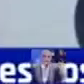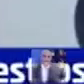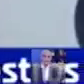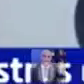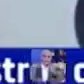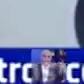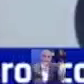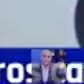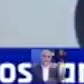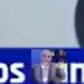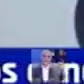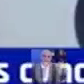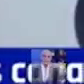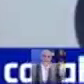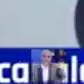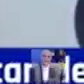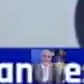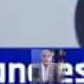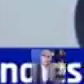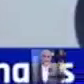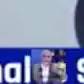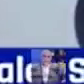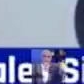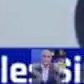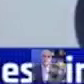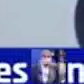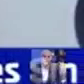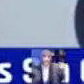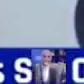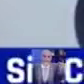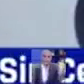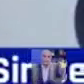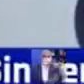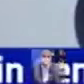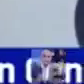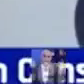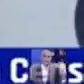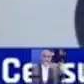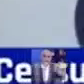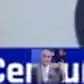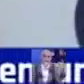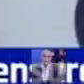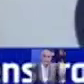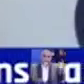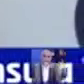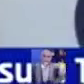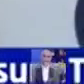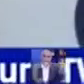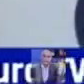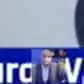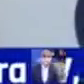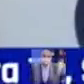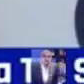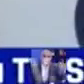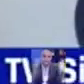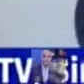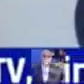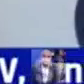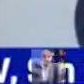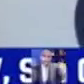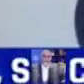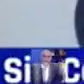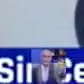curul morenista, pues bueno, increpa a la presidenta de la mesa